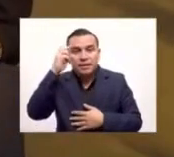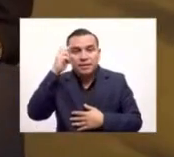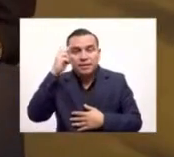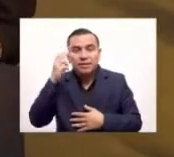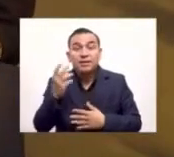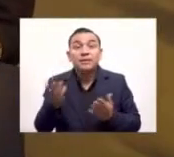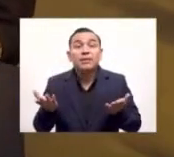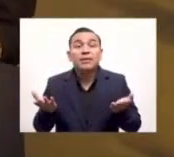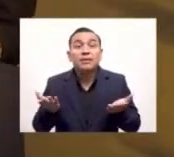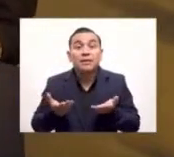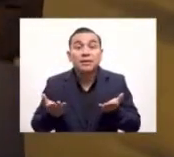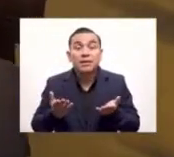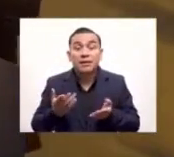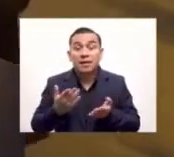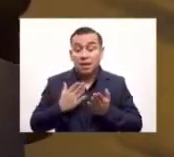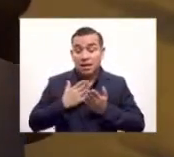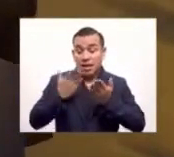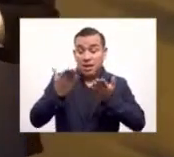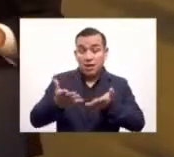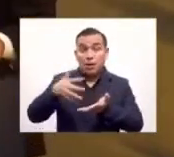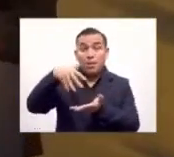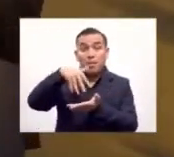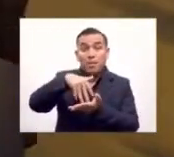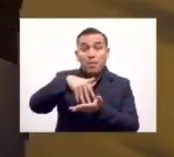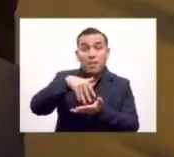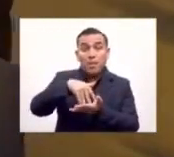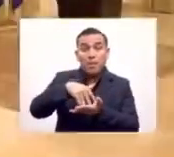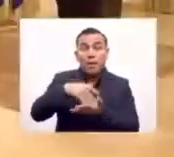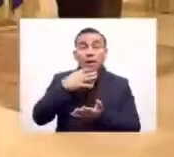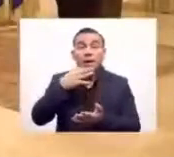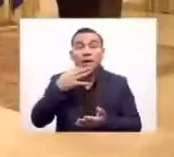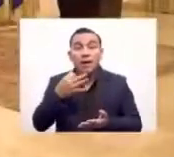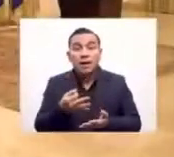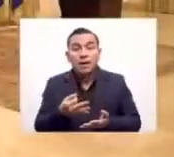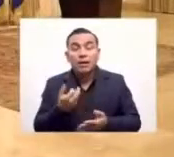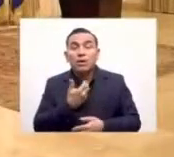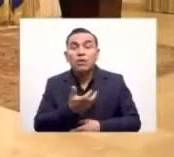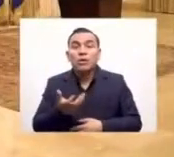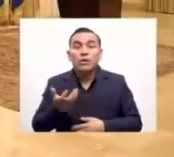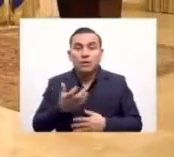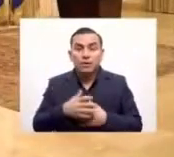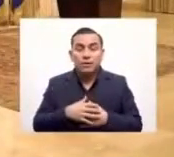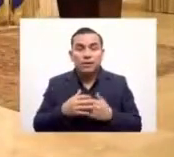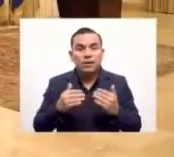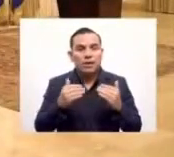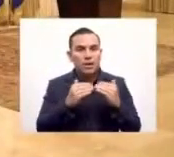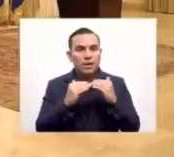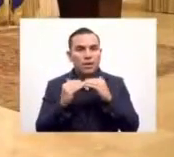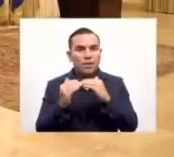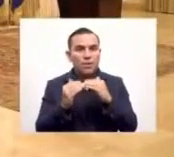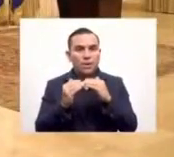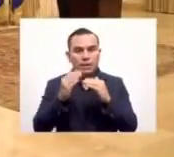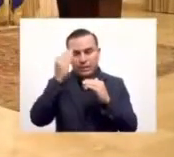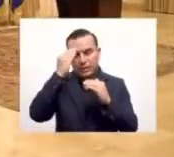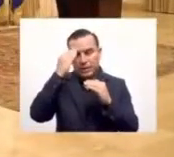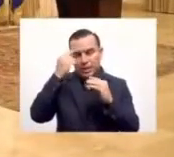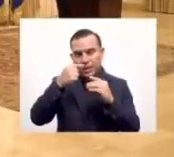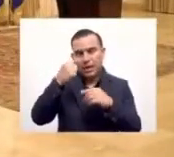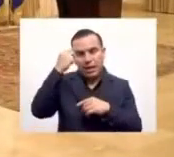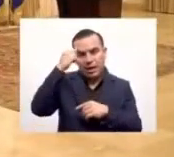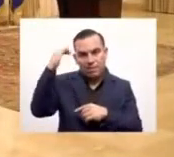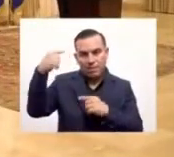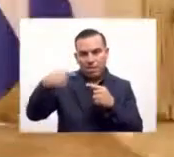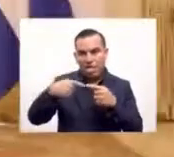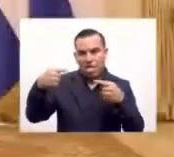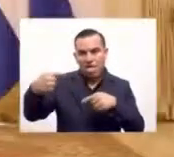cajeros automáticos para que la gente, para generar esa liquidez que se necesita en el mercado y que la gente pueda cambiar sus bitcoins por